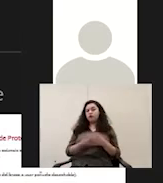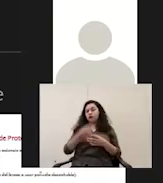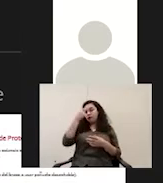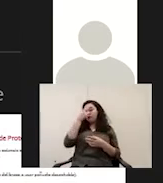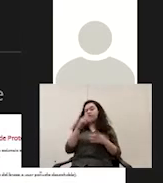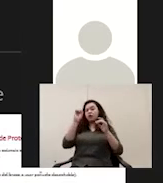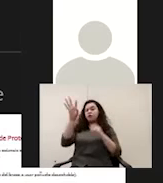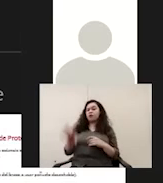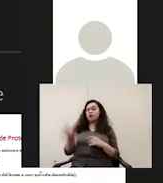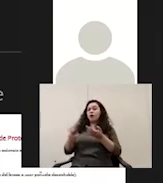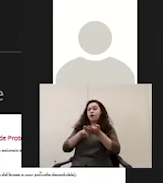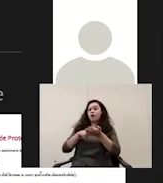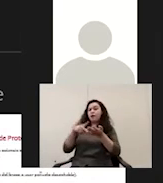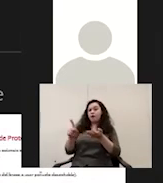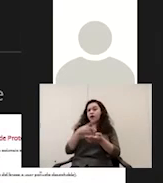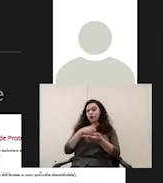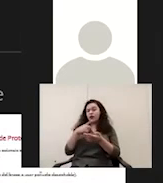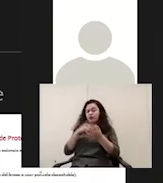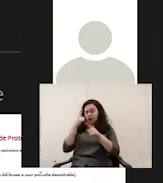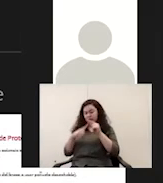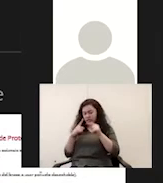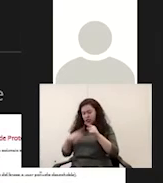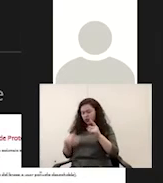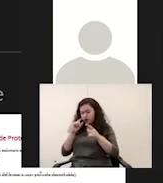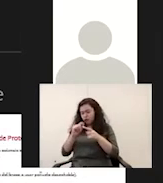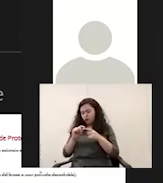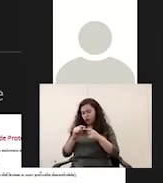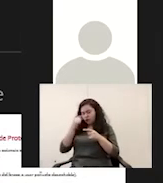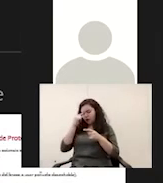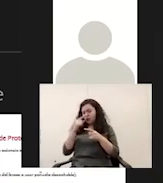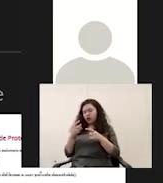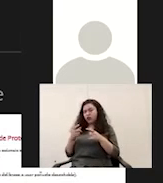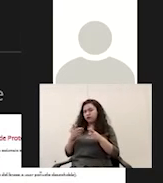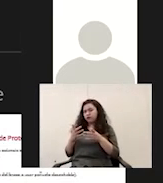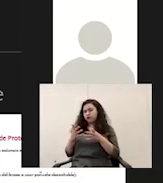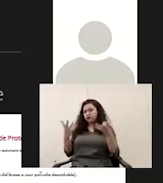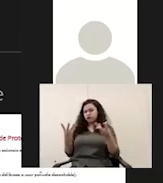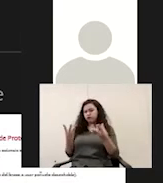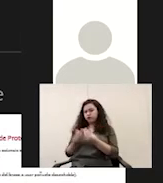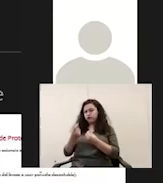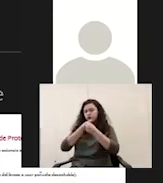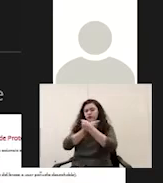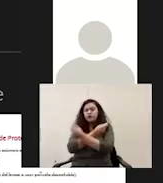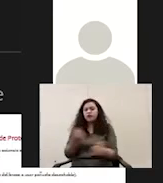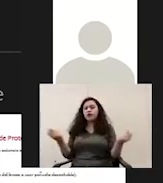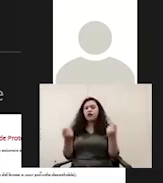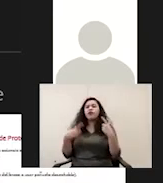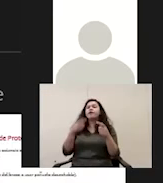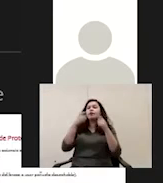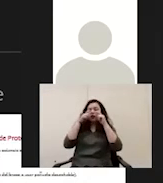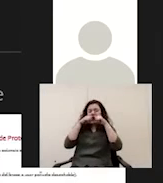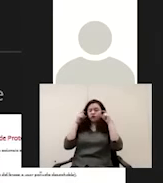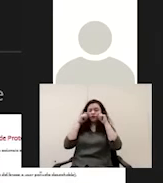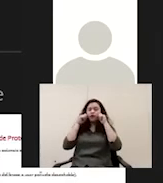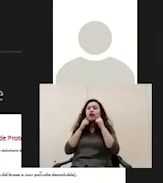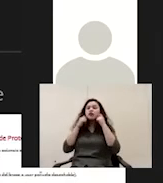verde, sin embargo, hay que evitar en la medida de posible que se aglomeren porque, repito, como son niños, se bajan el cubrebocas, no lo